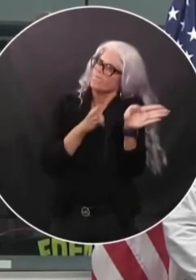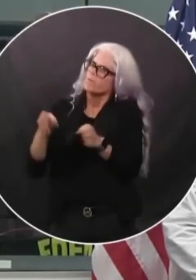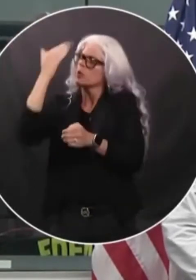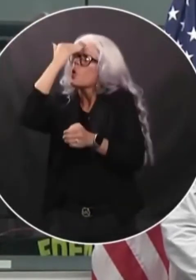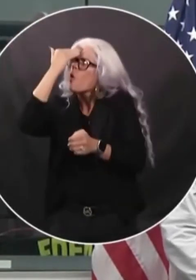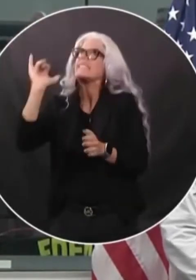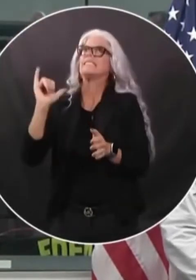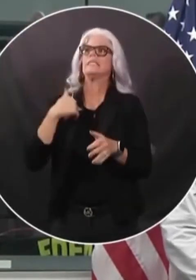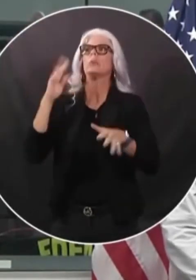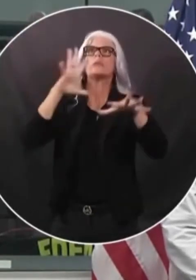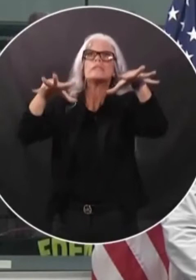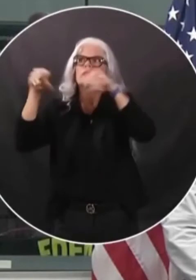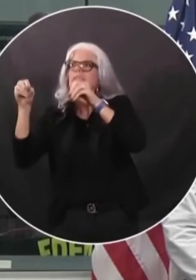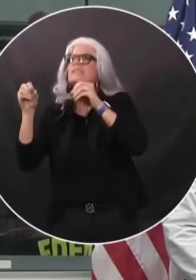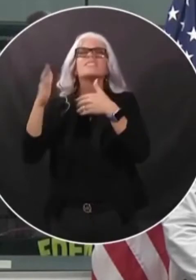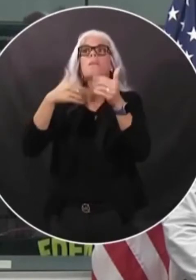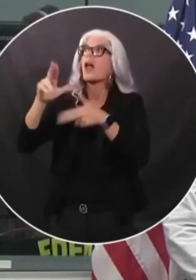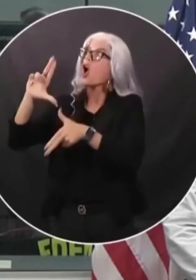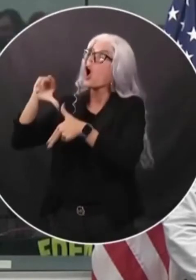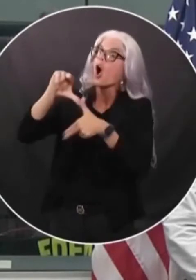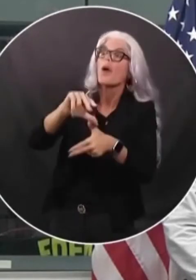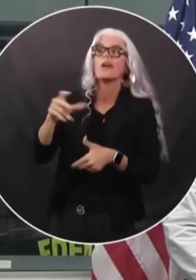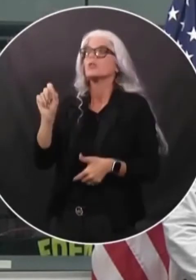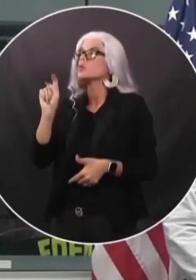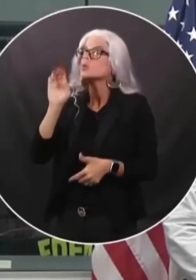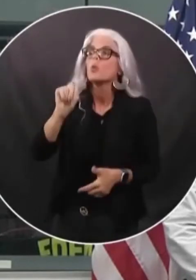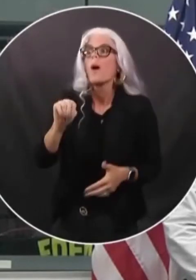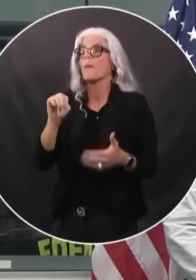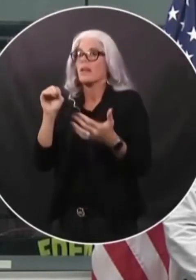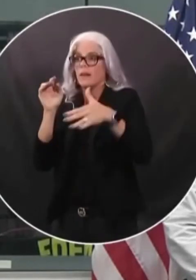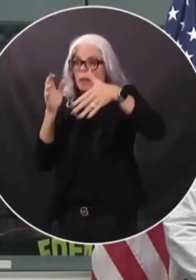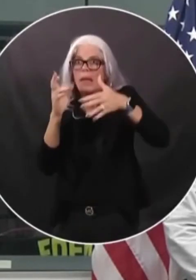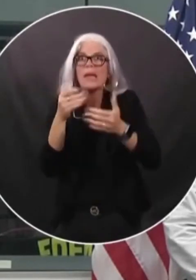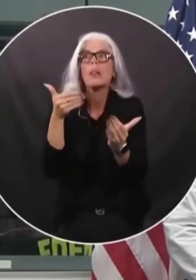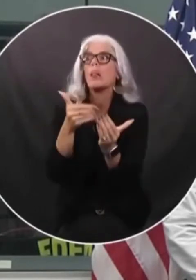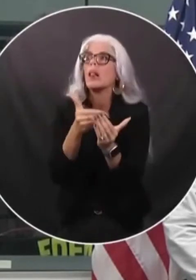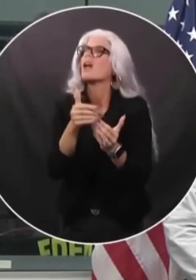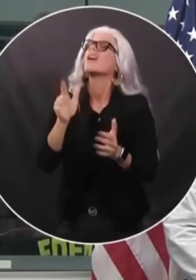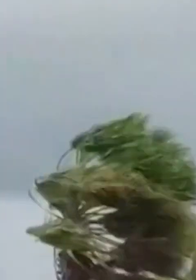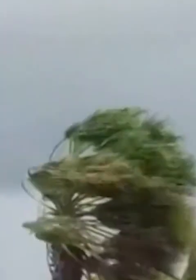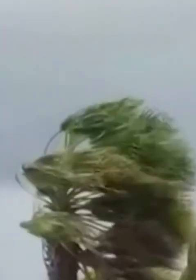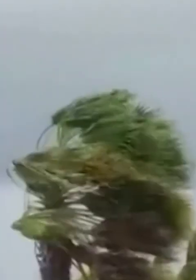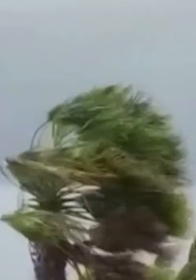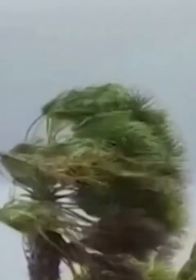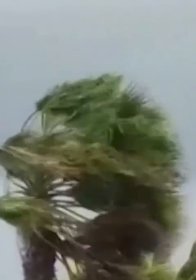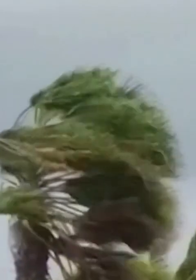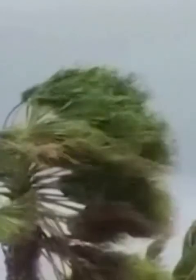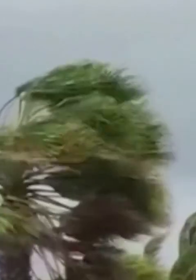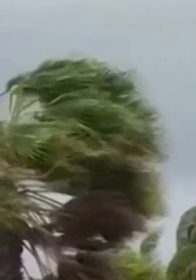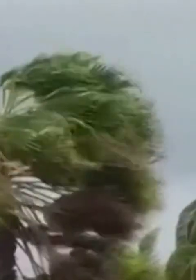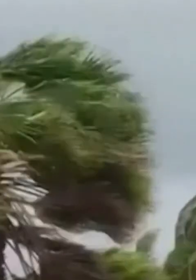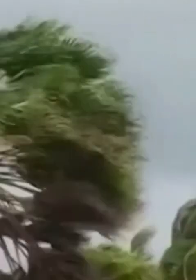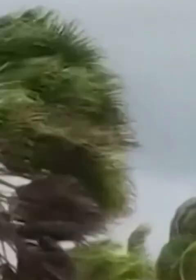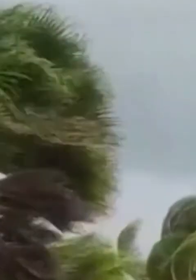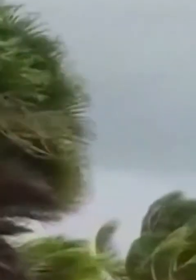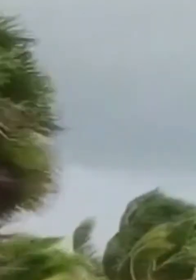si la tormenta, el ojo de la tormenta, no llega a su región. Usted va a tener vientos realmente significativos. Ian pasó el lunes por las Islas